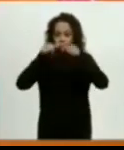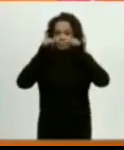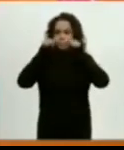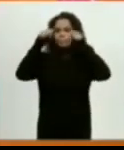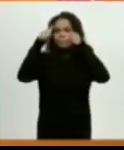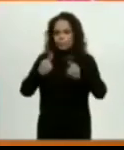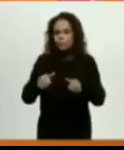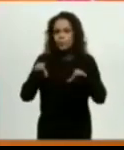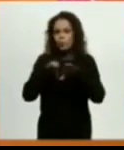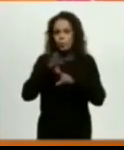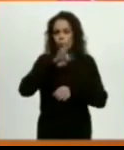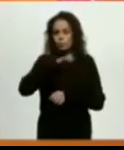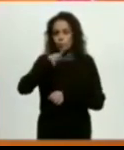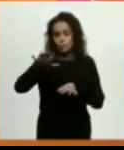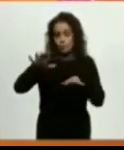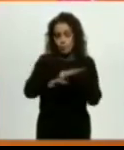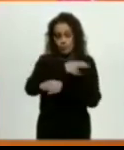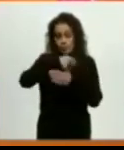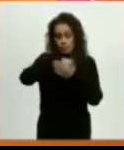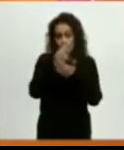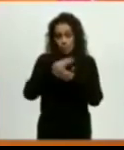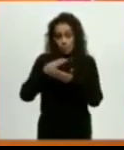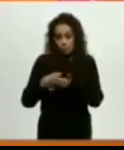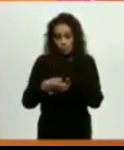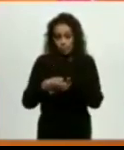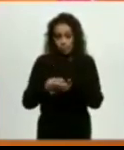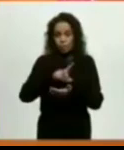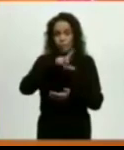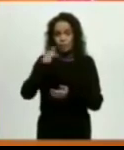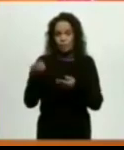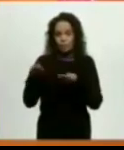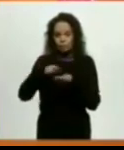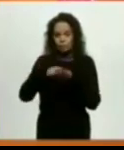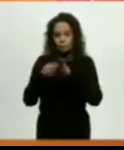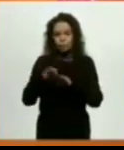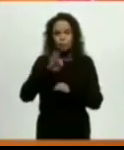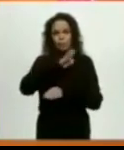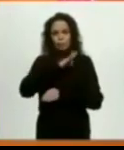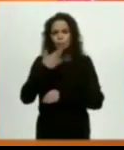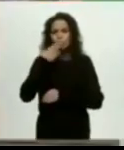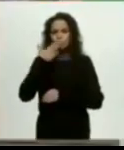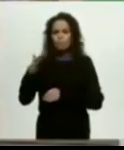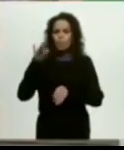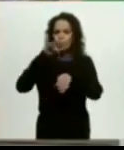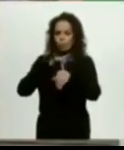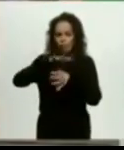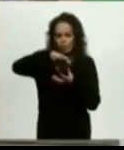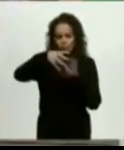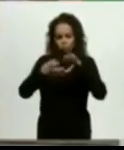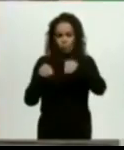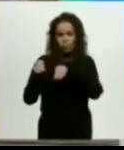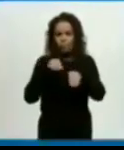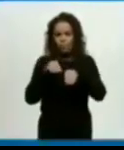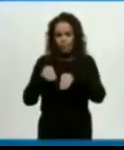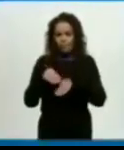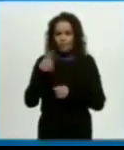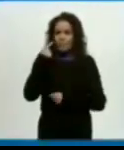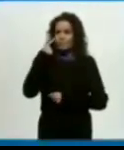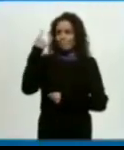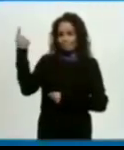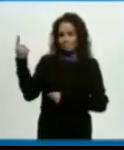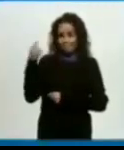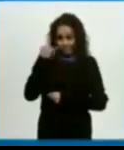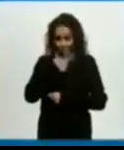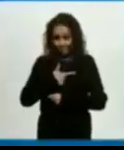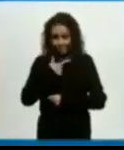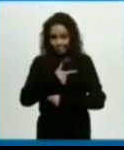cómo se transforma de ser un dibujo en el papel a una figura que se puede tocar y manipular. ¿Qué te pareció? En